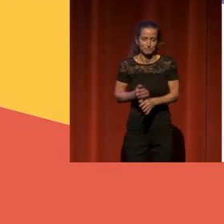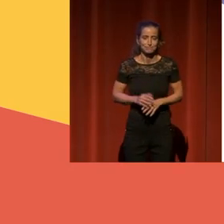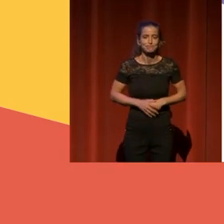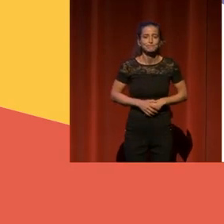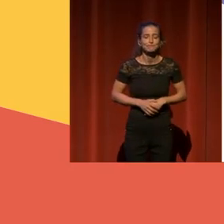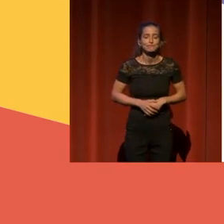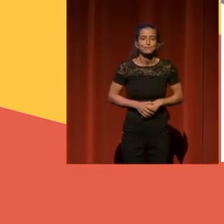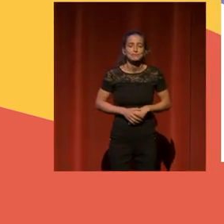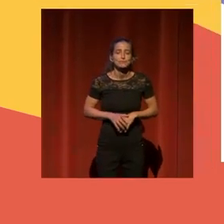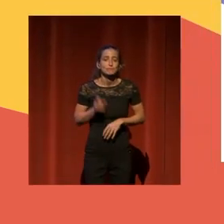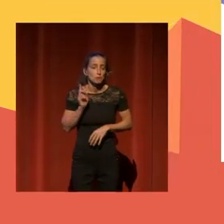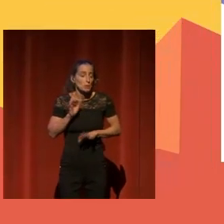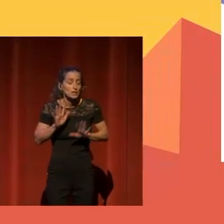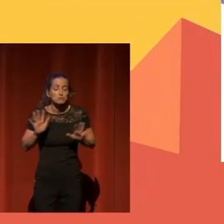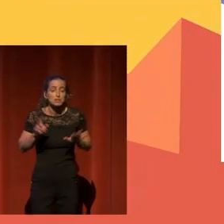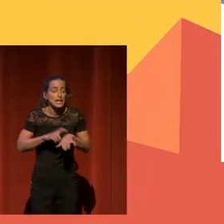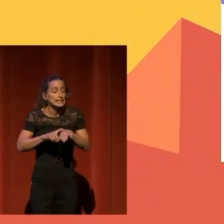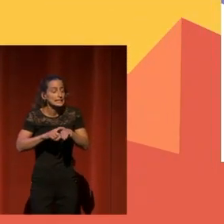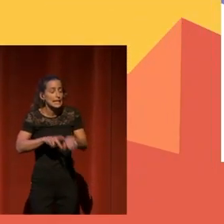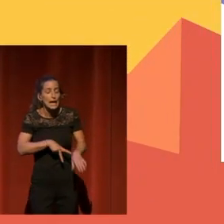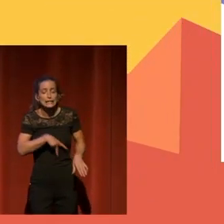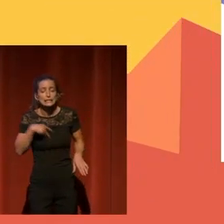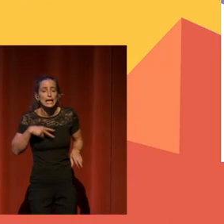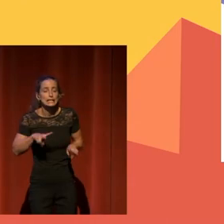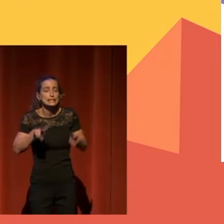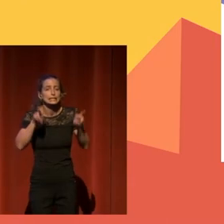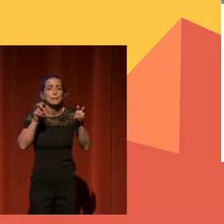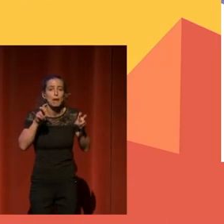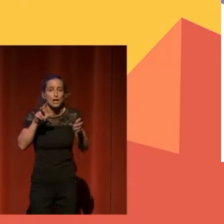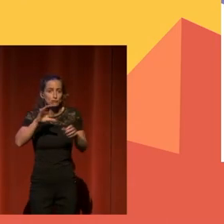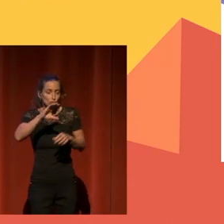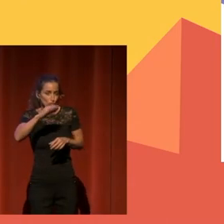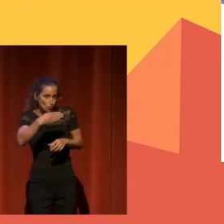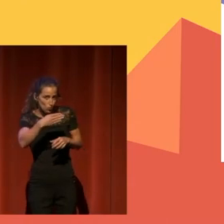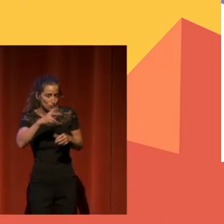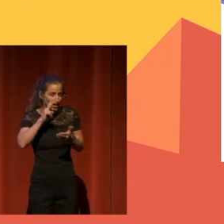unas características generales de cómo son estos clubes de lectura